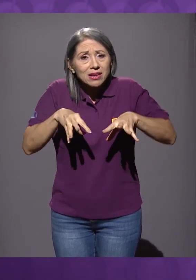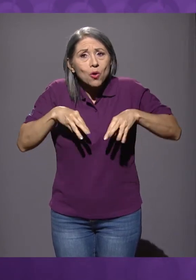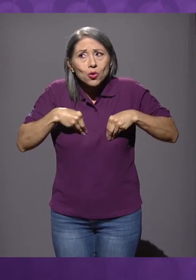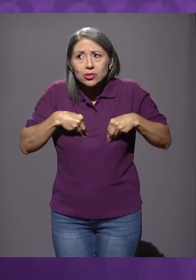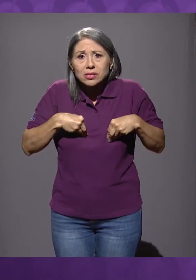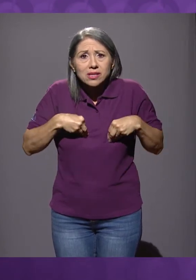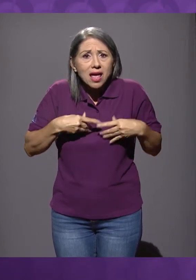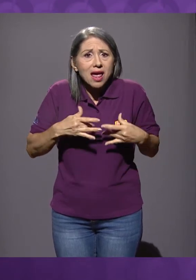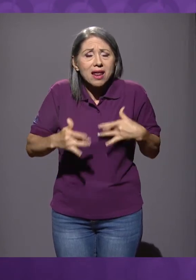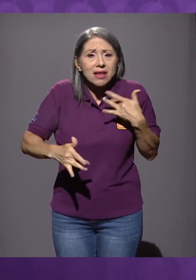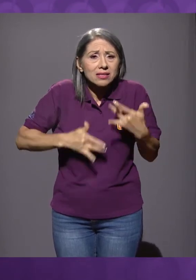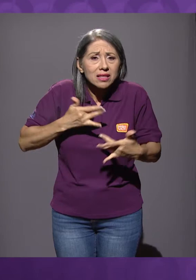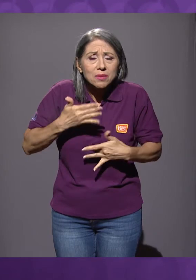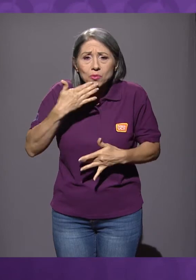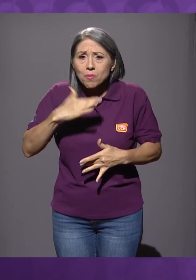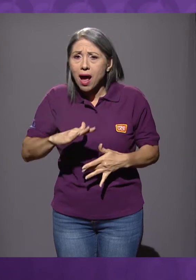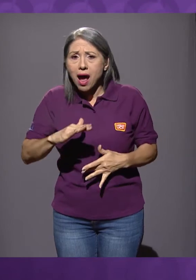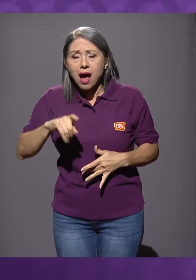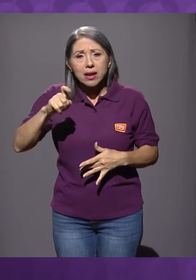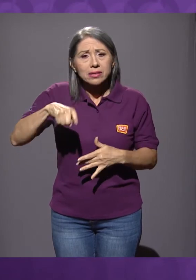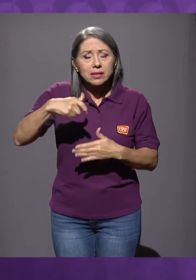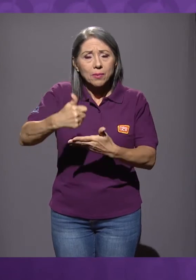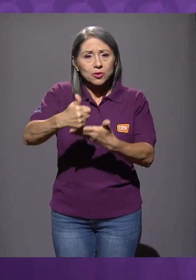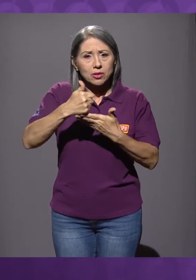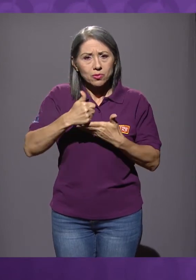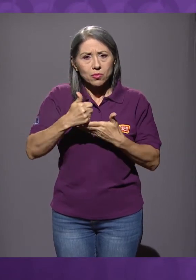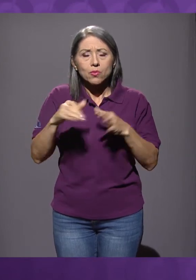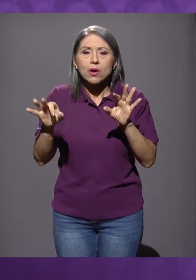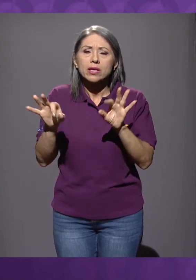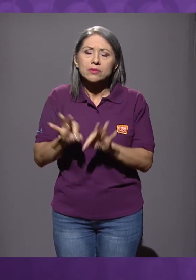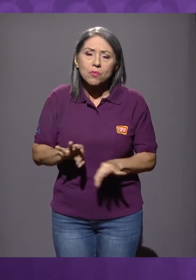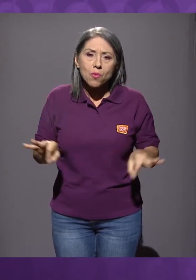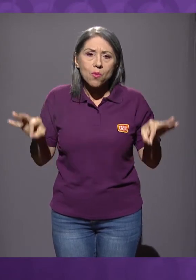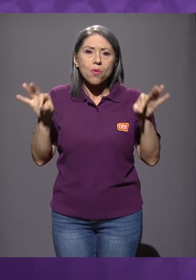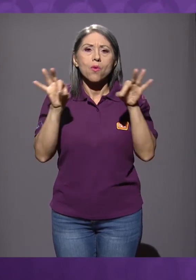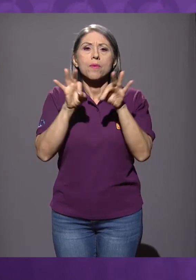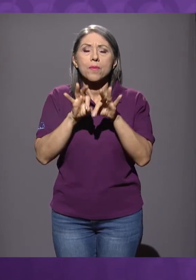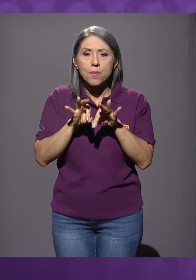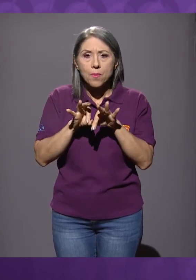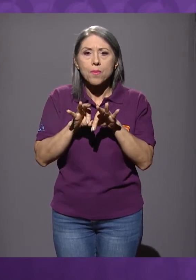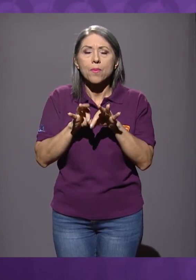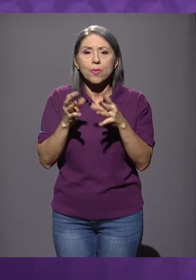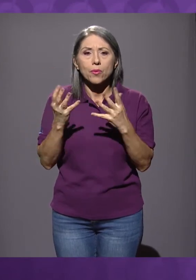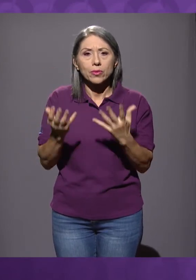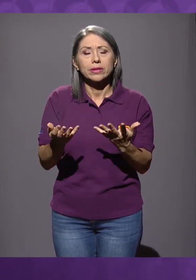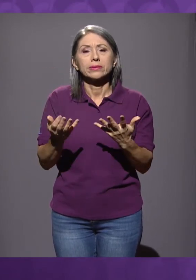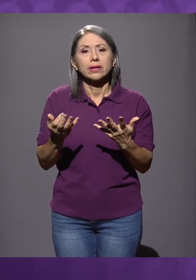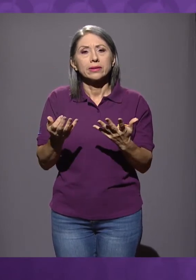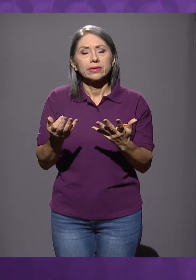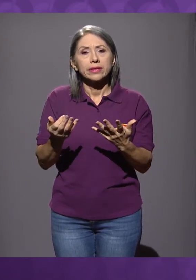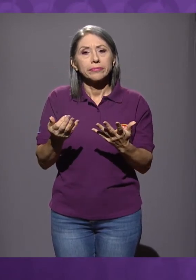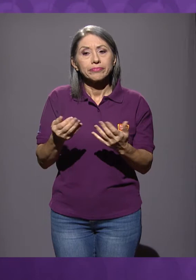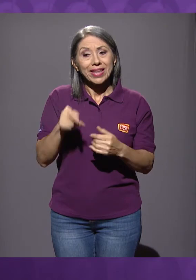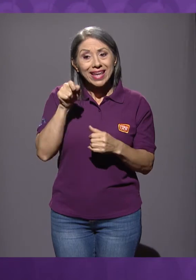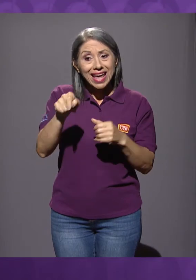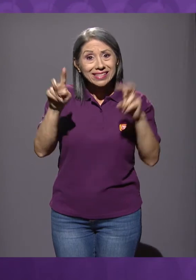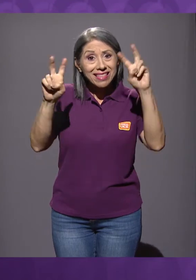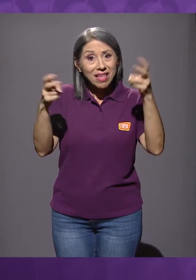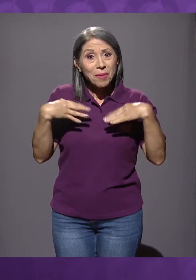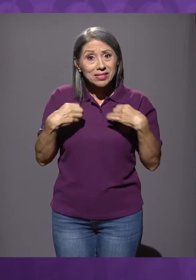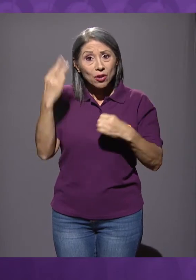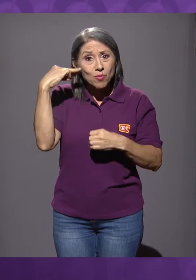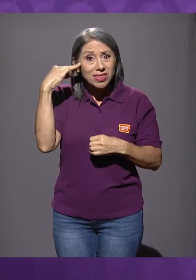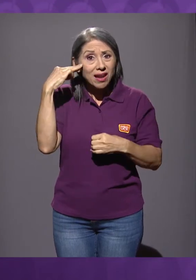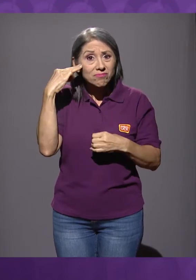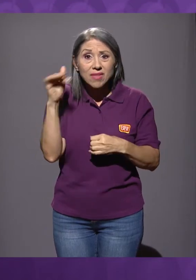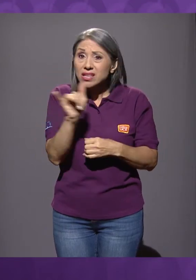vulnerabilidad, que nos sentimos mal o necesitamos ayuda. Yo creo que es muy importante recalcar que es un tema de salud como